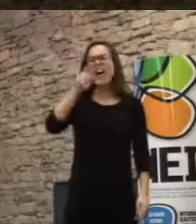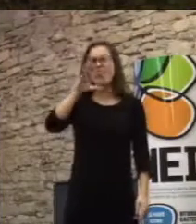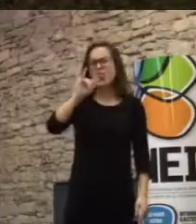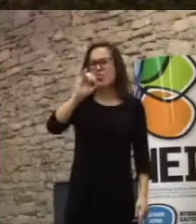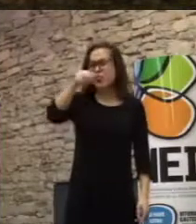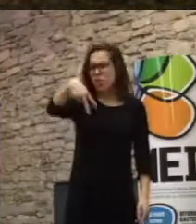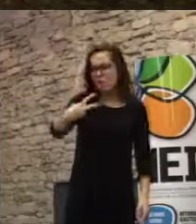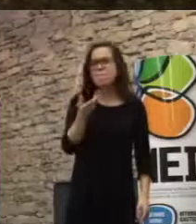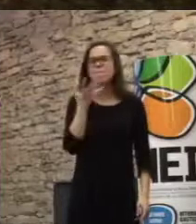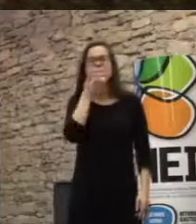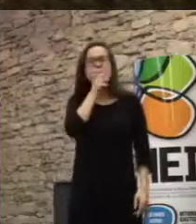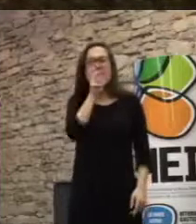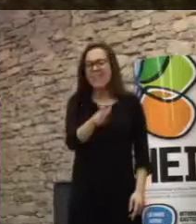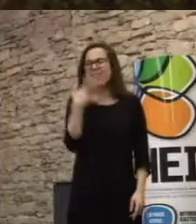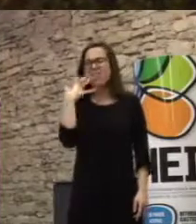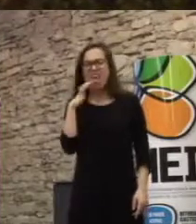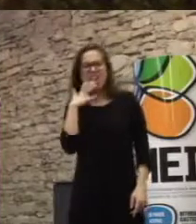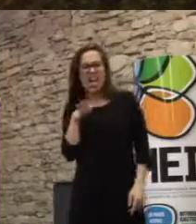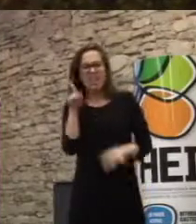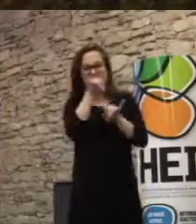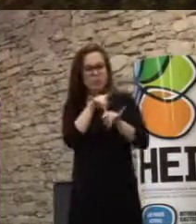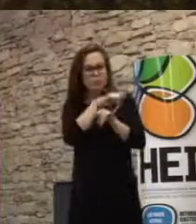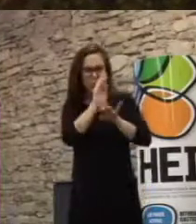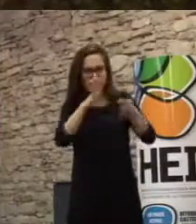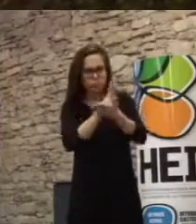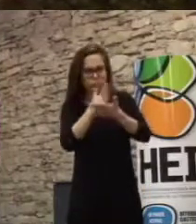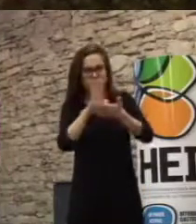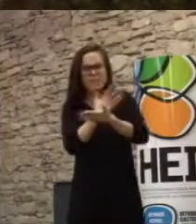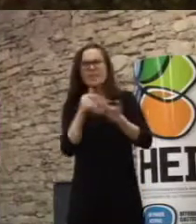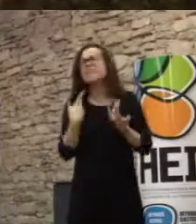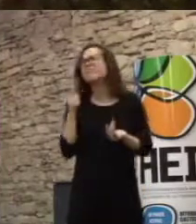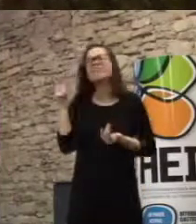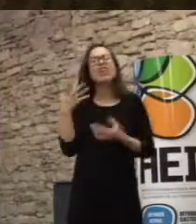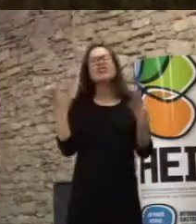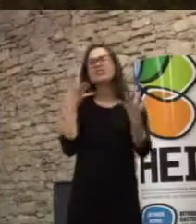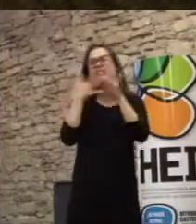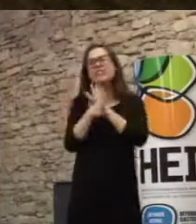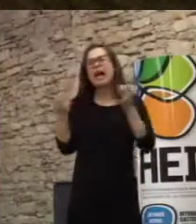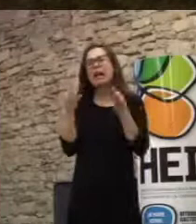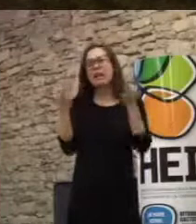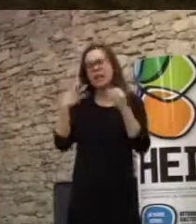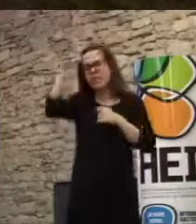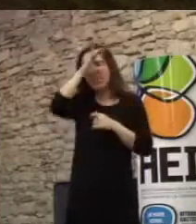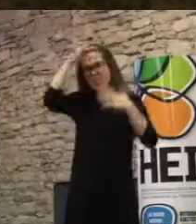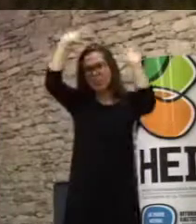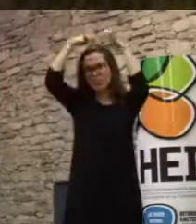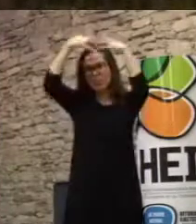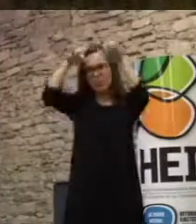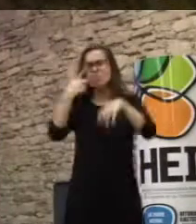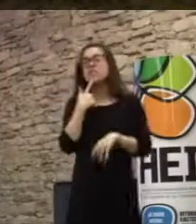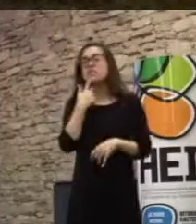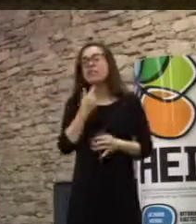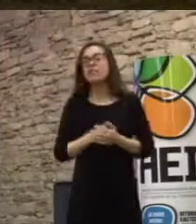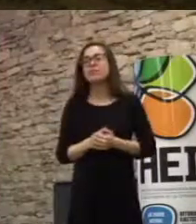no tiene que ver con la conspiración pero la confabulación desde un punto de vista neurológico es lo siguiente y es un descubrimiento apasionante porque